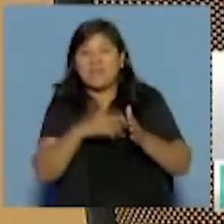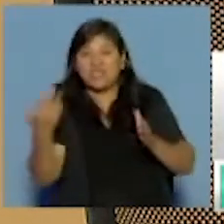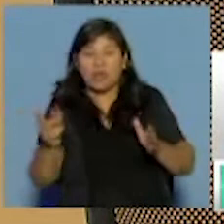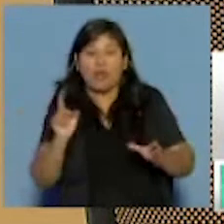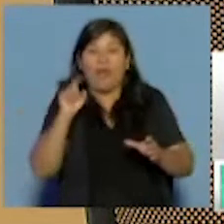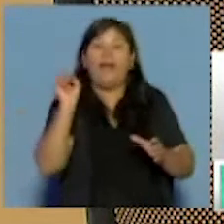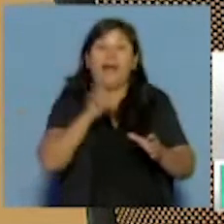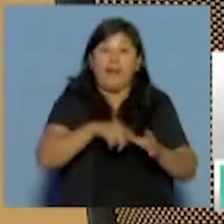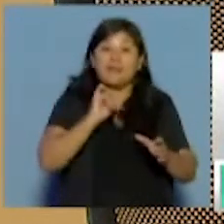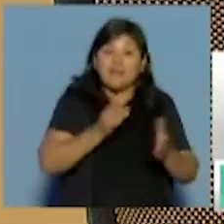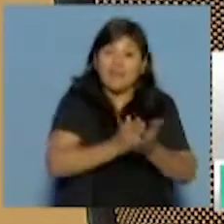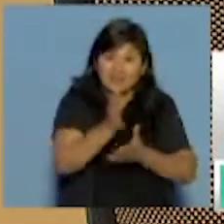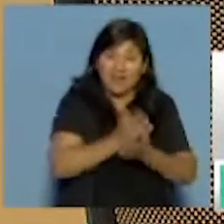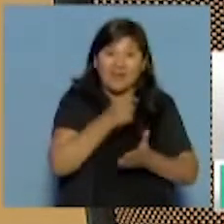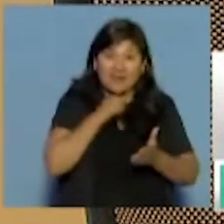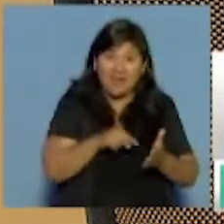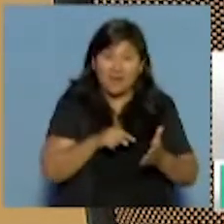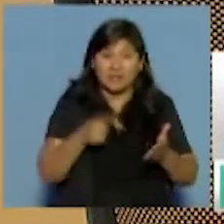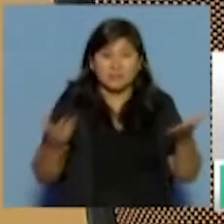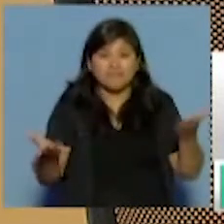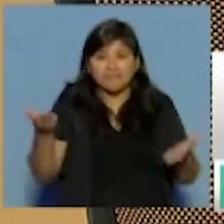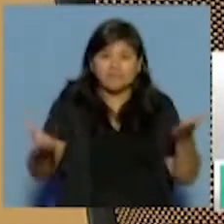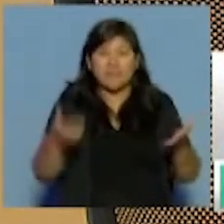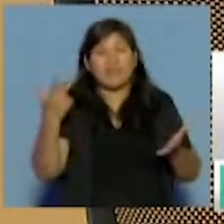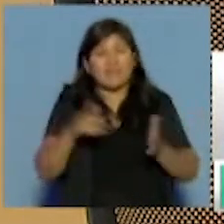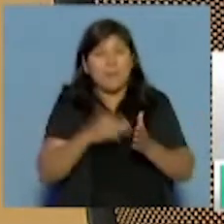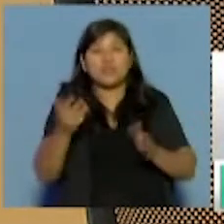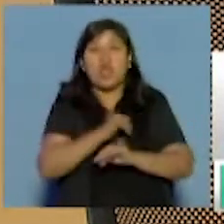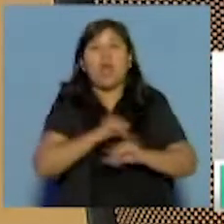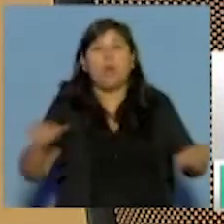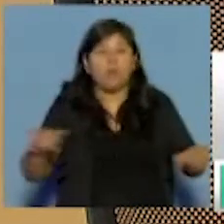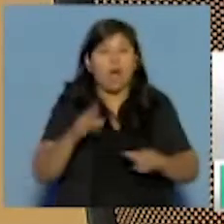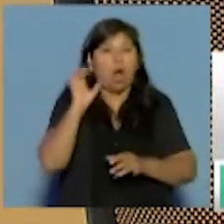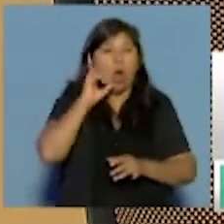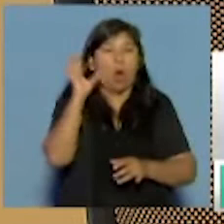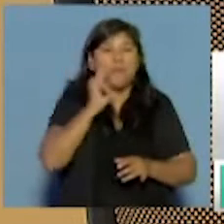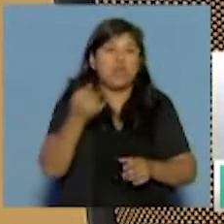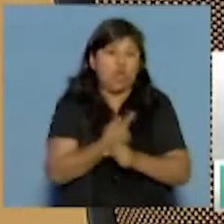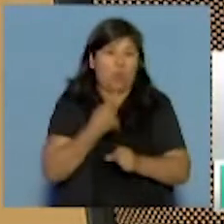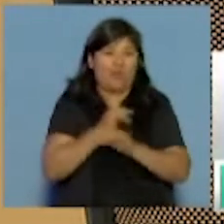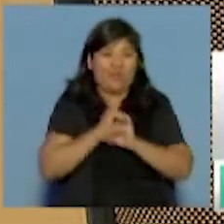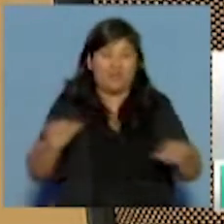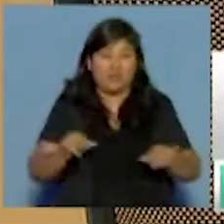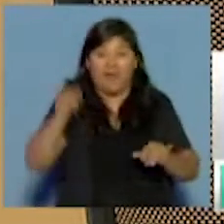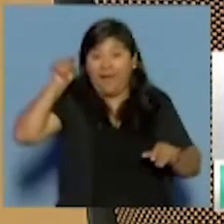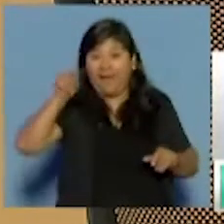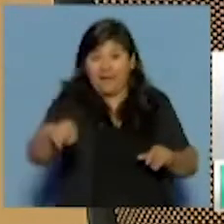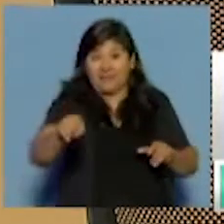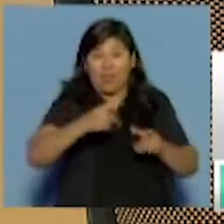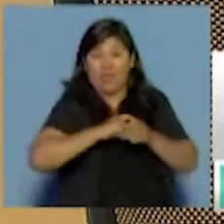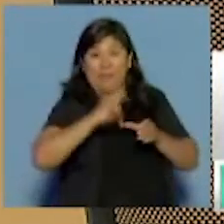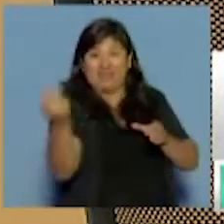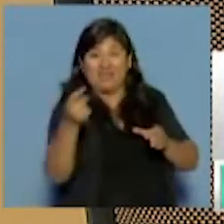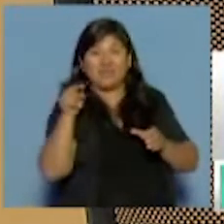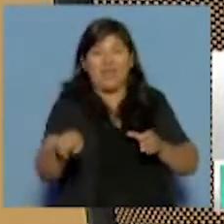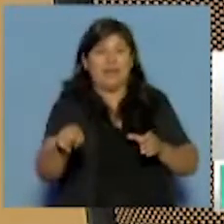tenido la chance de poder manifestar nuestra opinión y creo que esto es una proclamación unilateral de